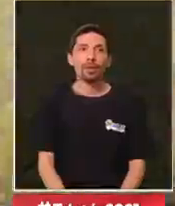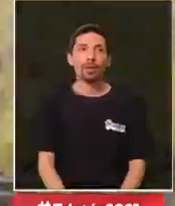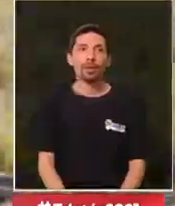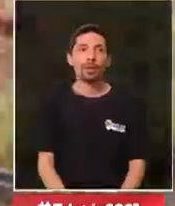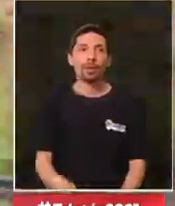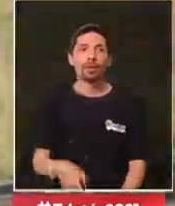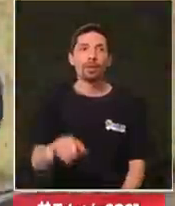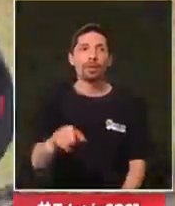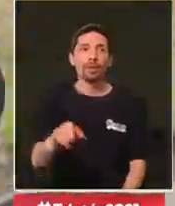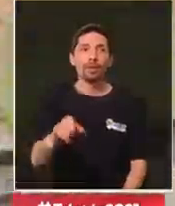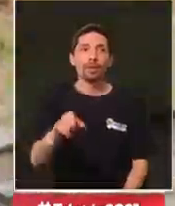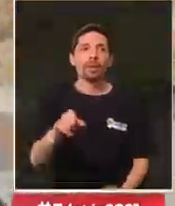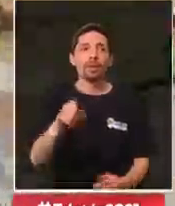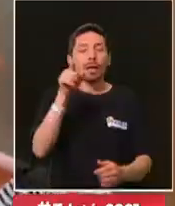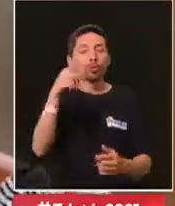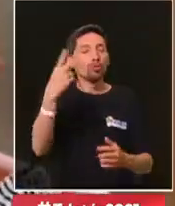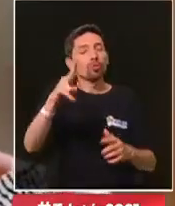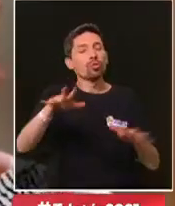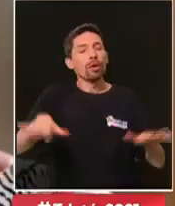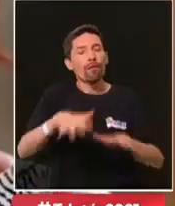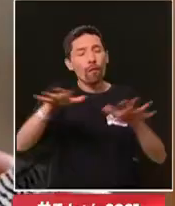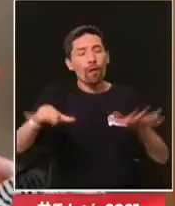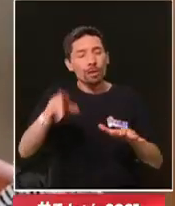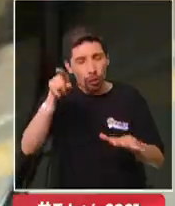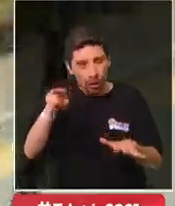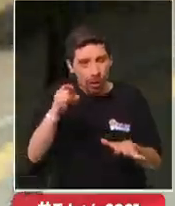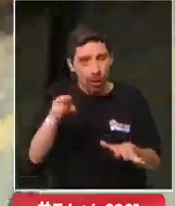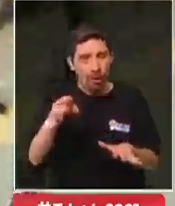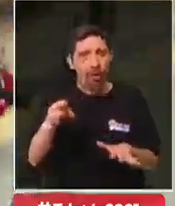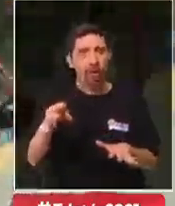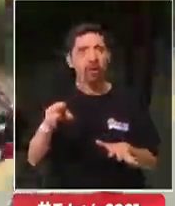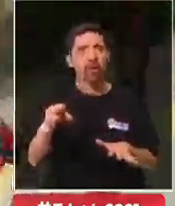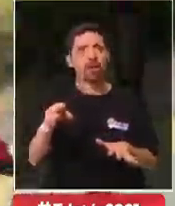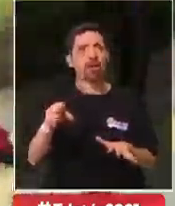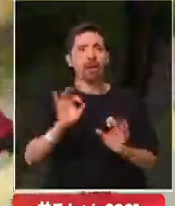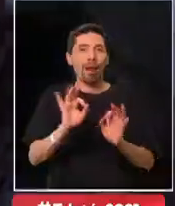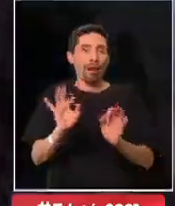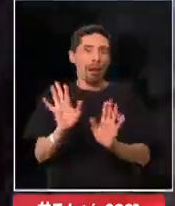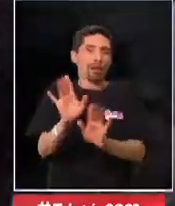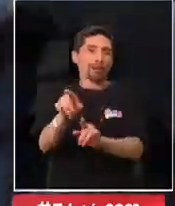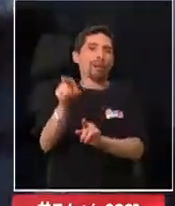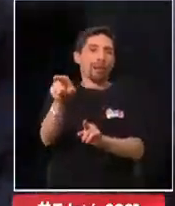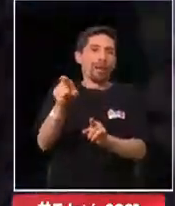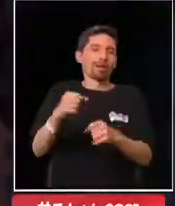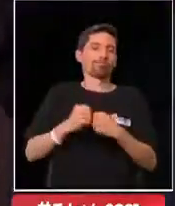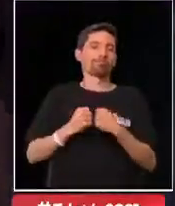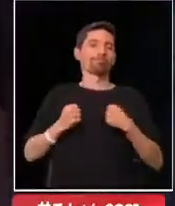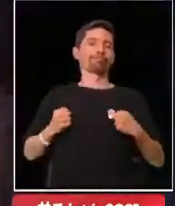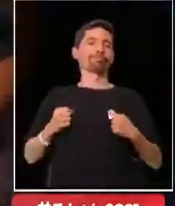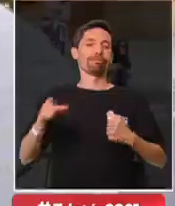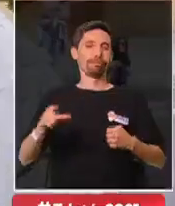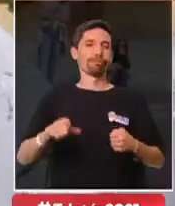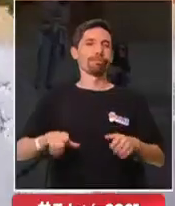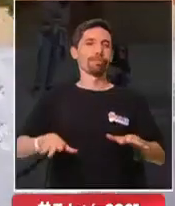Tremendo. Es puro mérito de ella. Es mérito de ella, nada más. Es porque ella es guerrera, ¿eh? Es